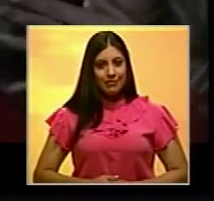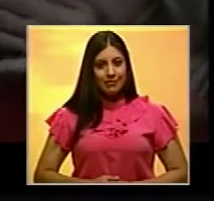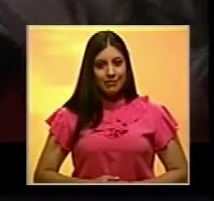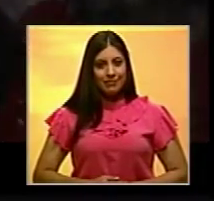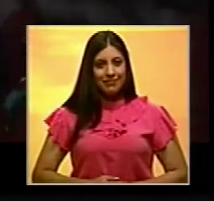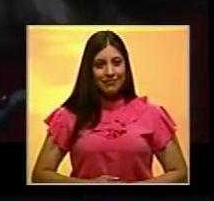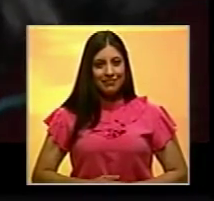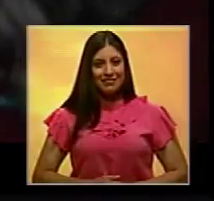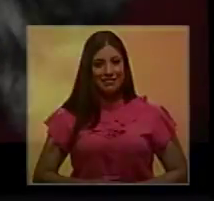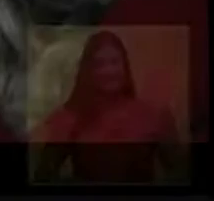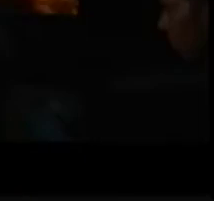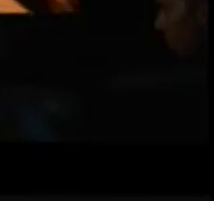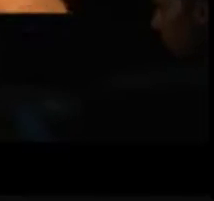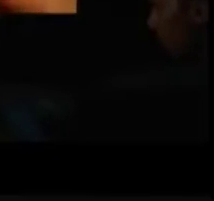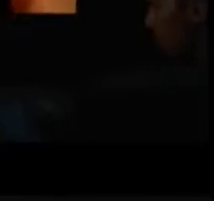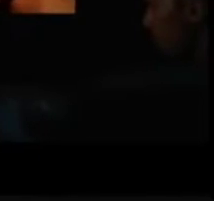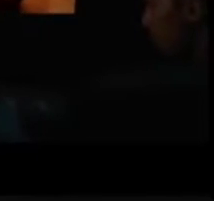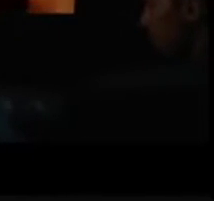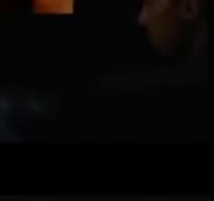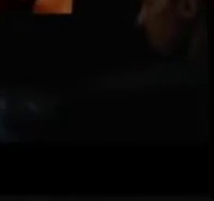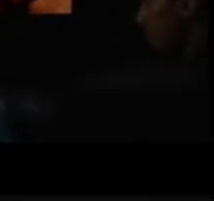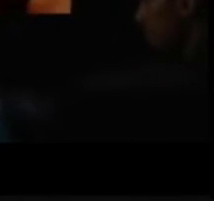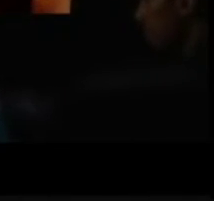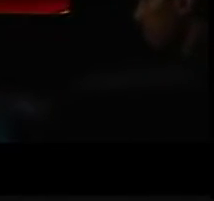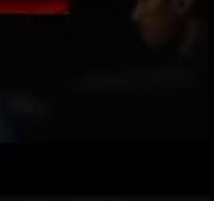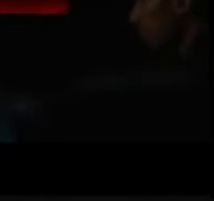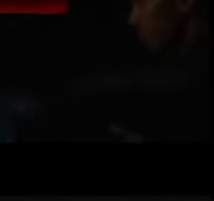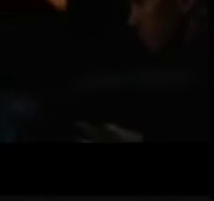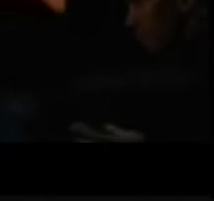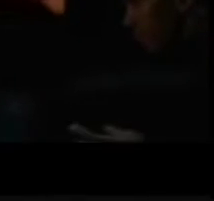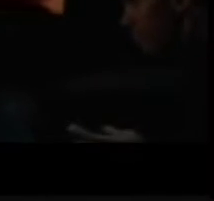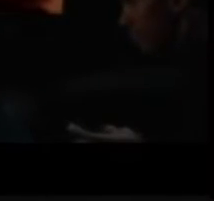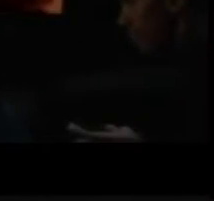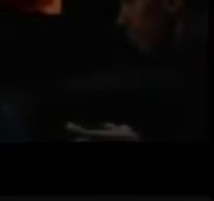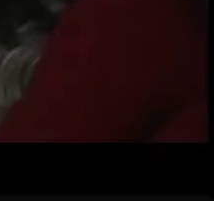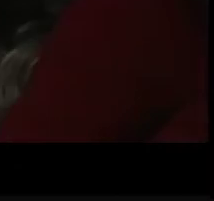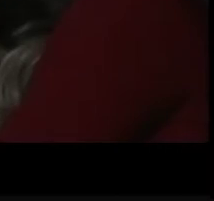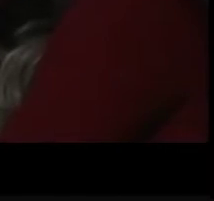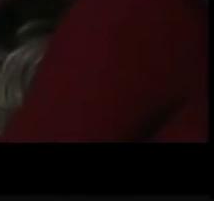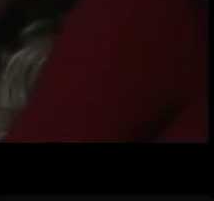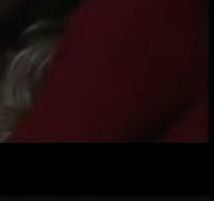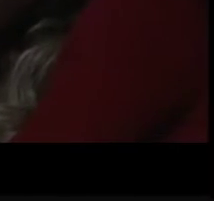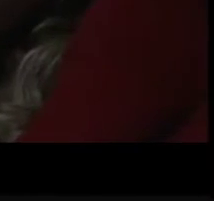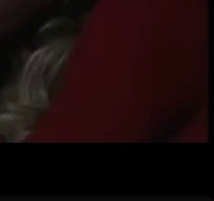pensaría que esto es un mal de amores y solo quiero que de mí ya se enamore.